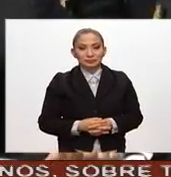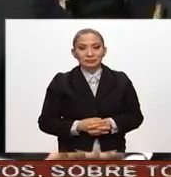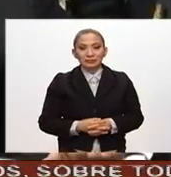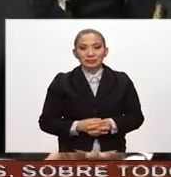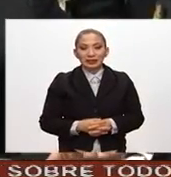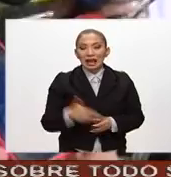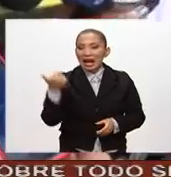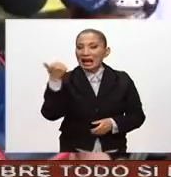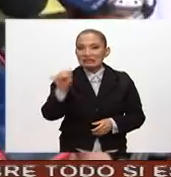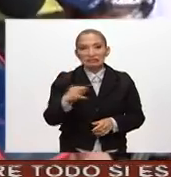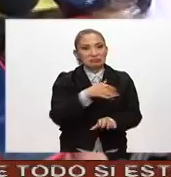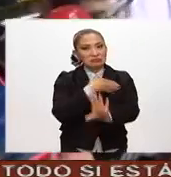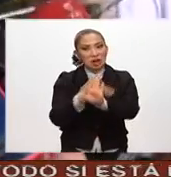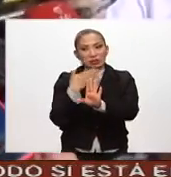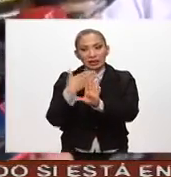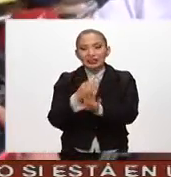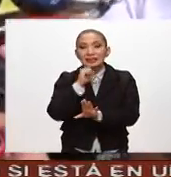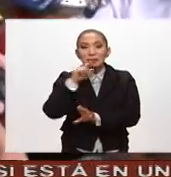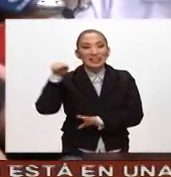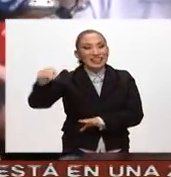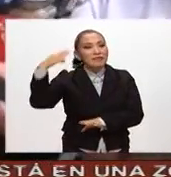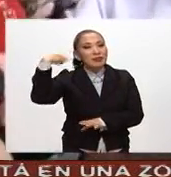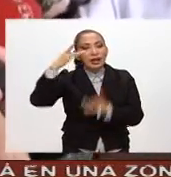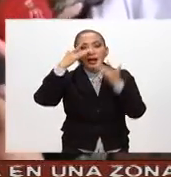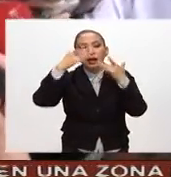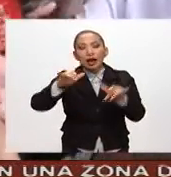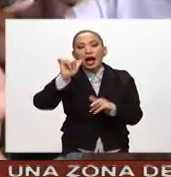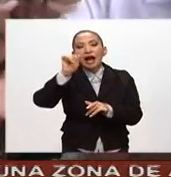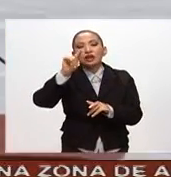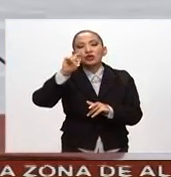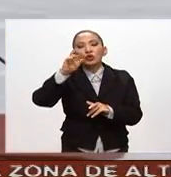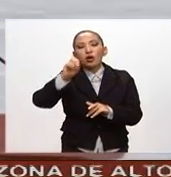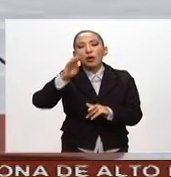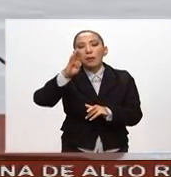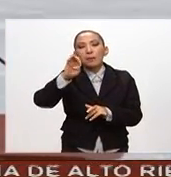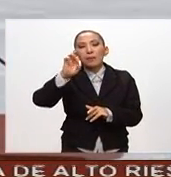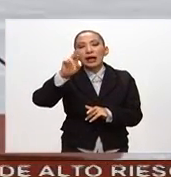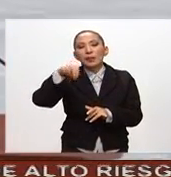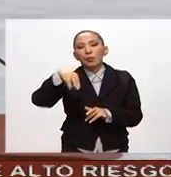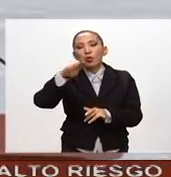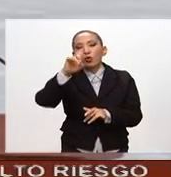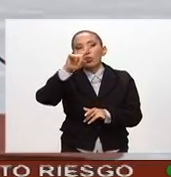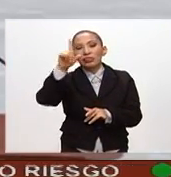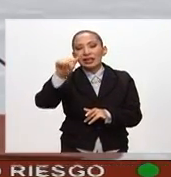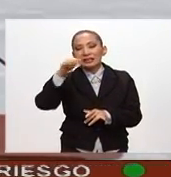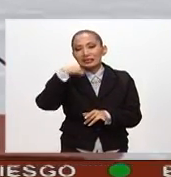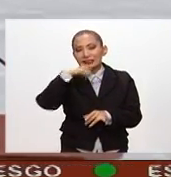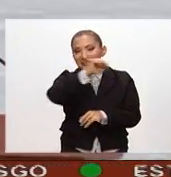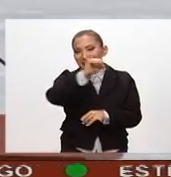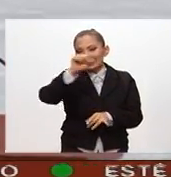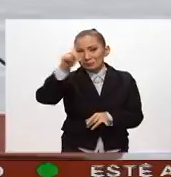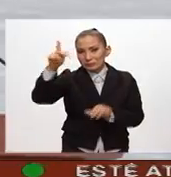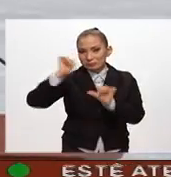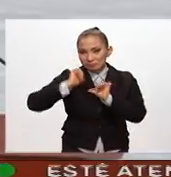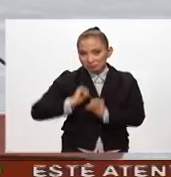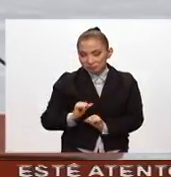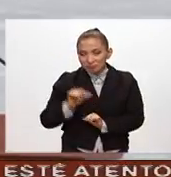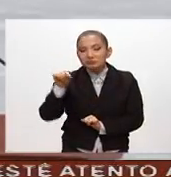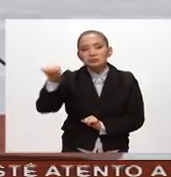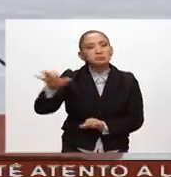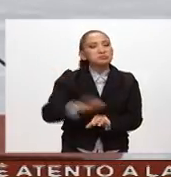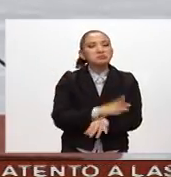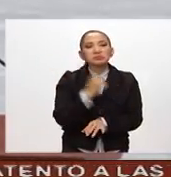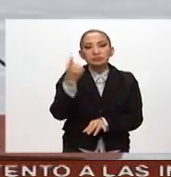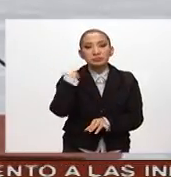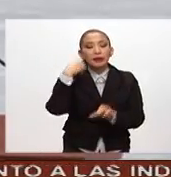Así las acusaciones, pero también ahí en Veracruz renunció Arturo Bermúdez como secretario de Seguridad Pública de Veracruz. Esto